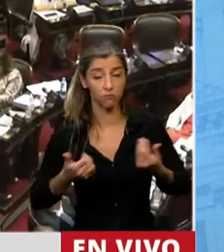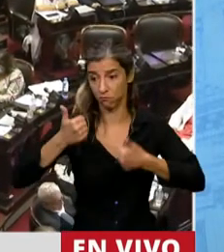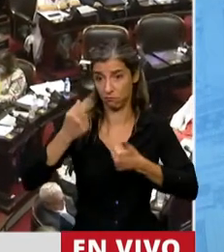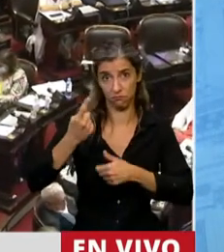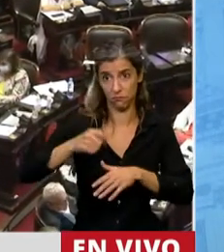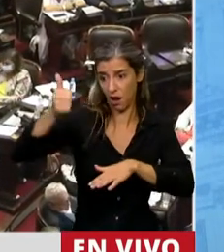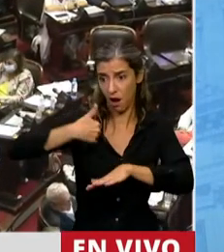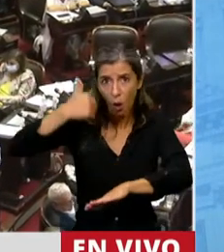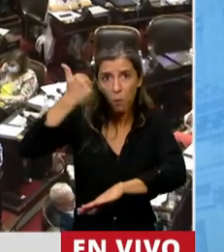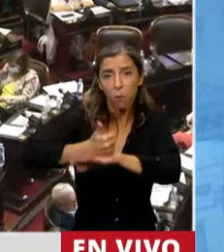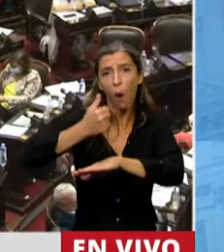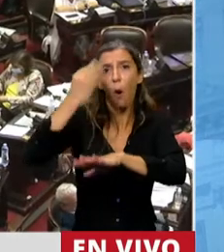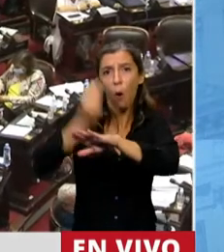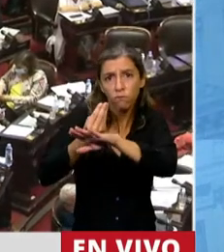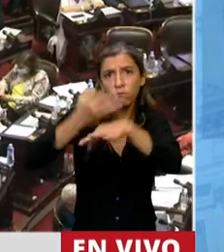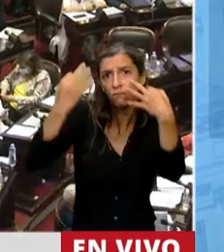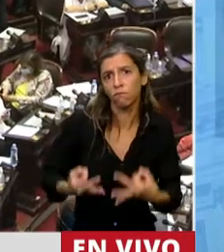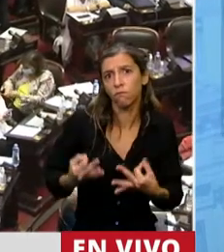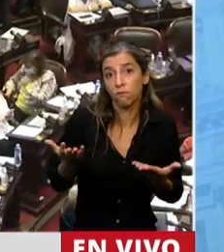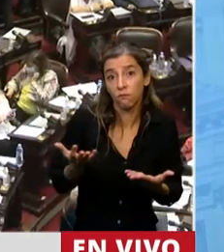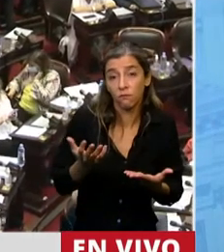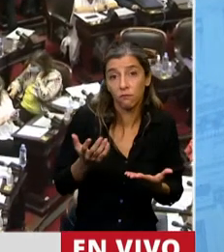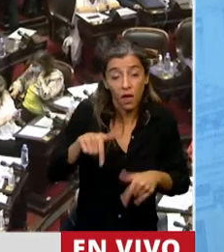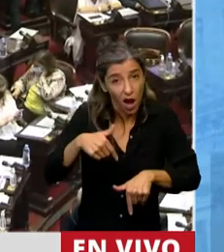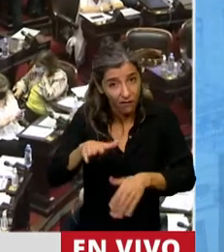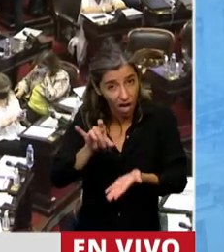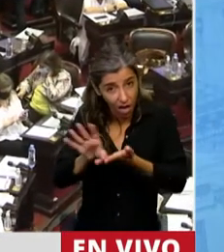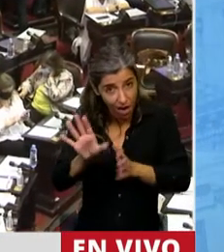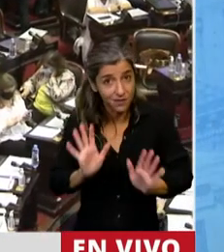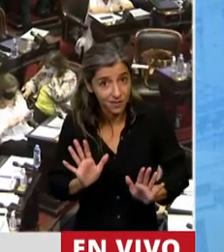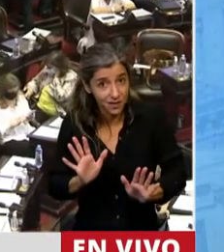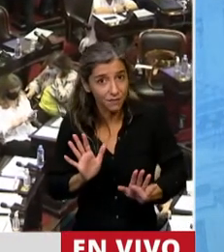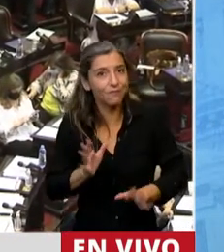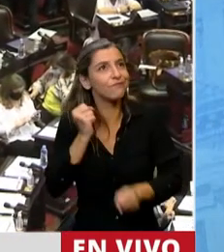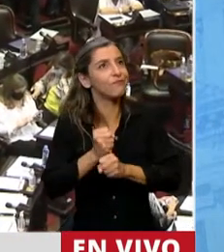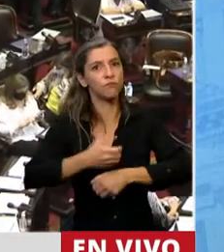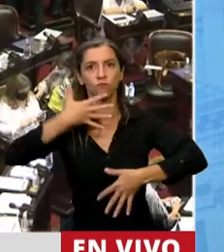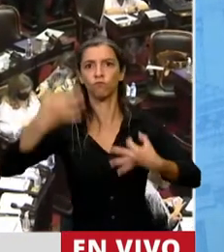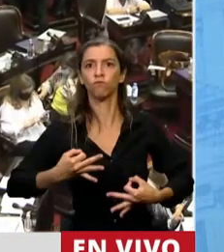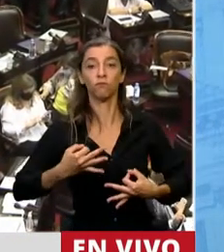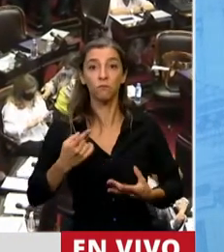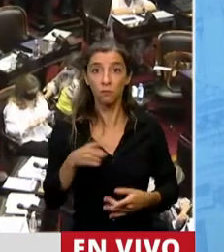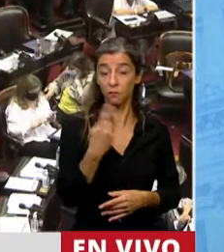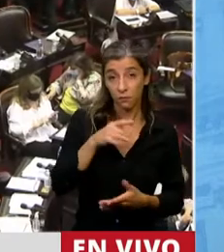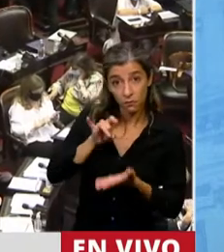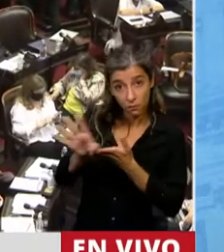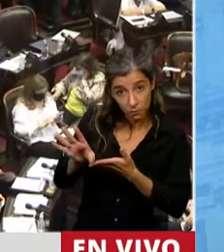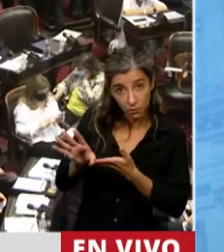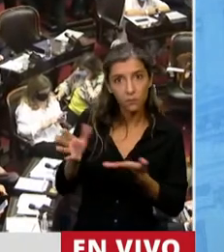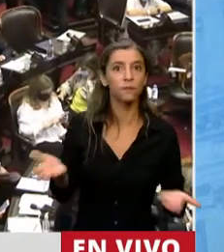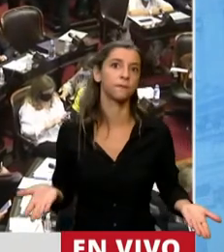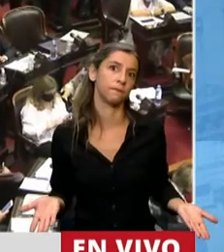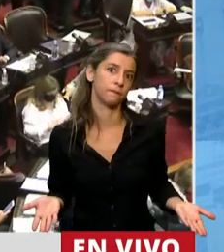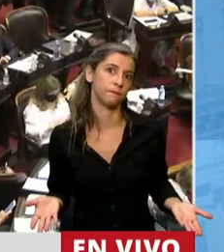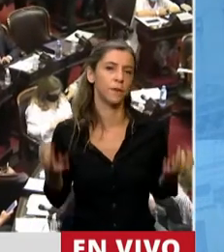justicia tucumana, presidente. Y esto no lo podemos, de ninguna manera podemos permitir que un integrante del Poder Judicial, de los pocos que